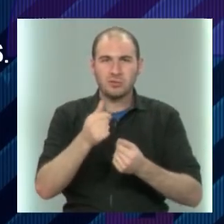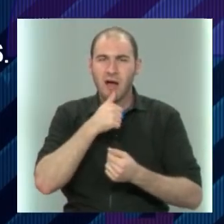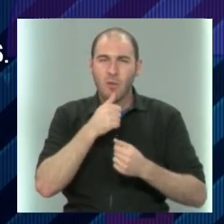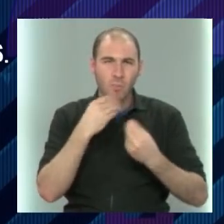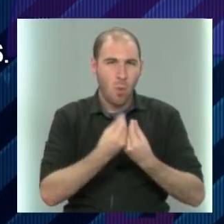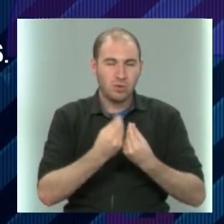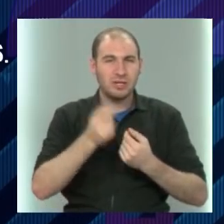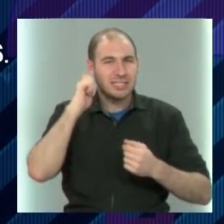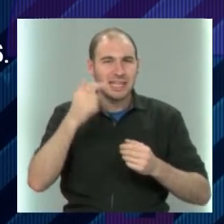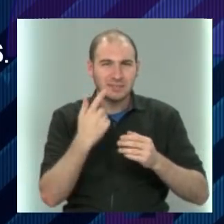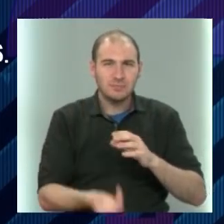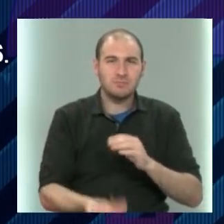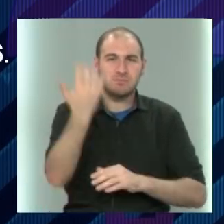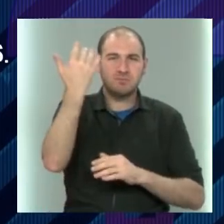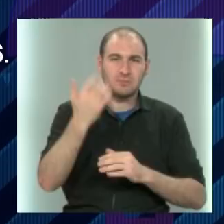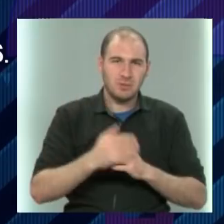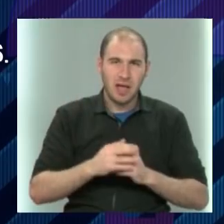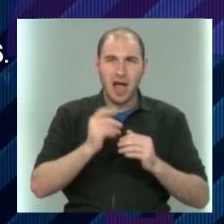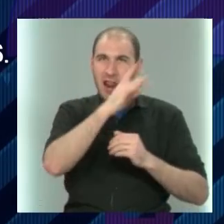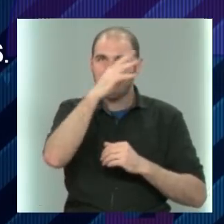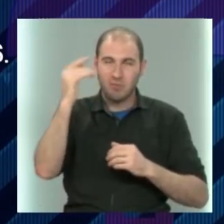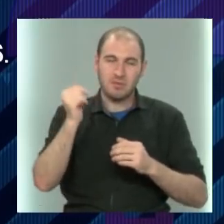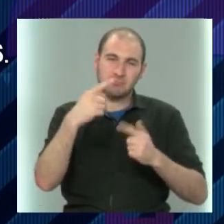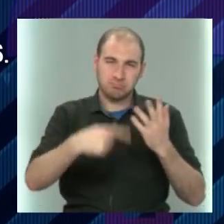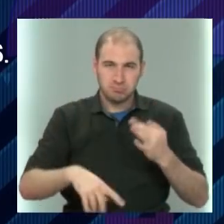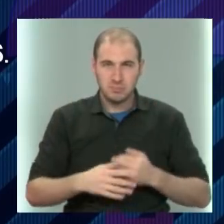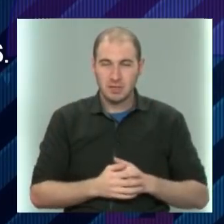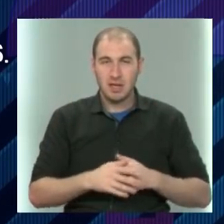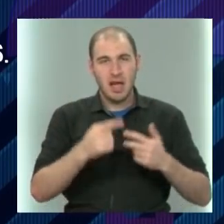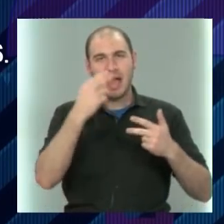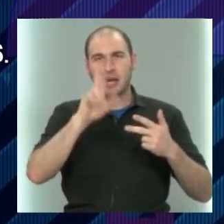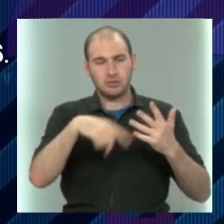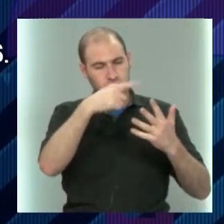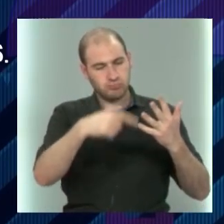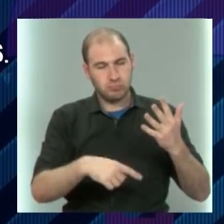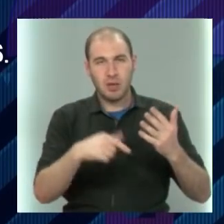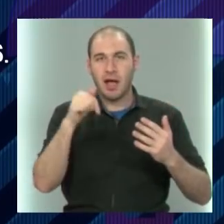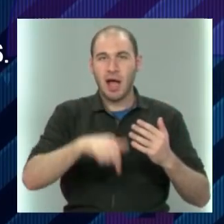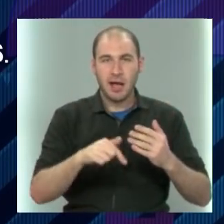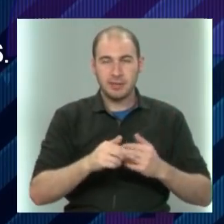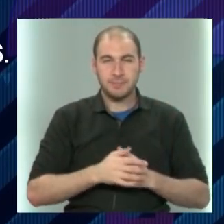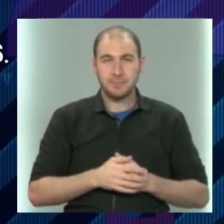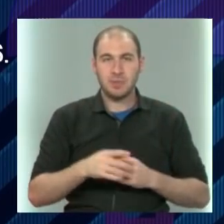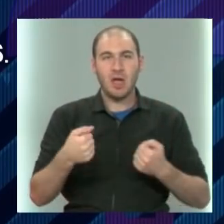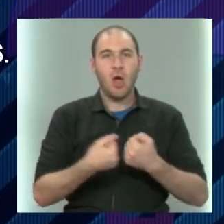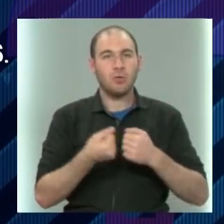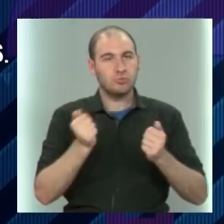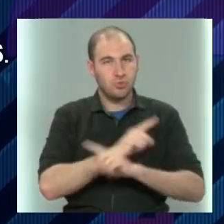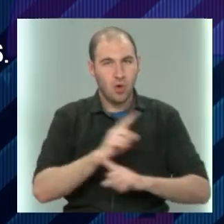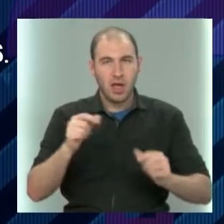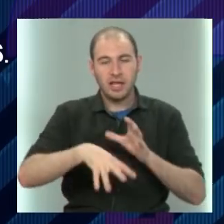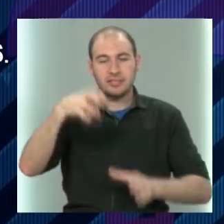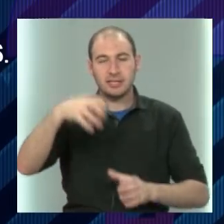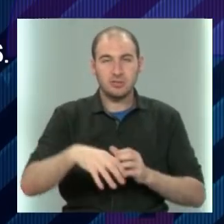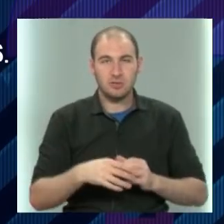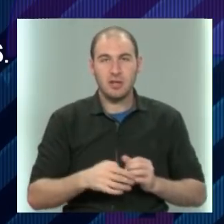agua, gases expulsados a la atmósfera, entre otros. Por estas razones, muchas naciones no se encuentran de acuerdo con esta técnica de